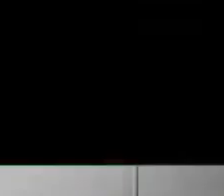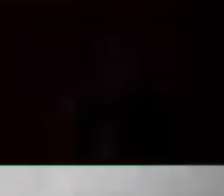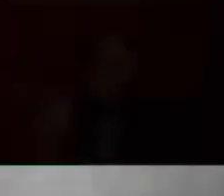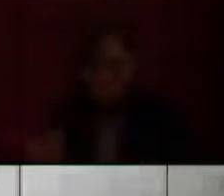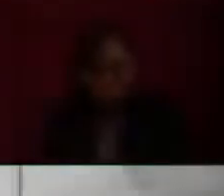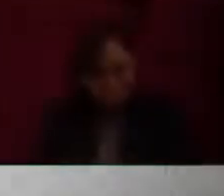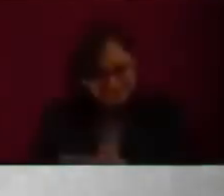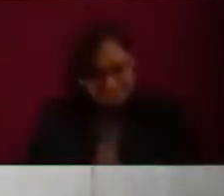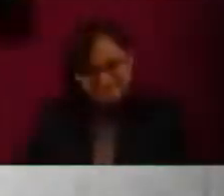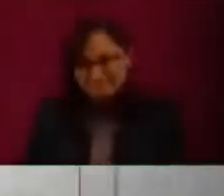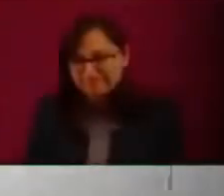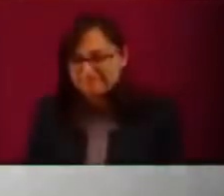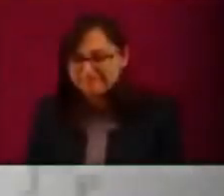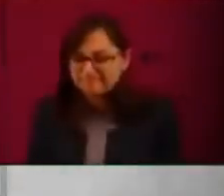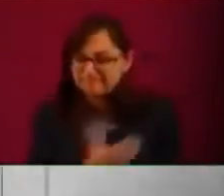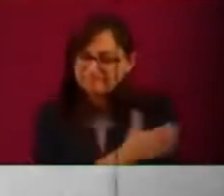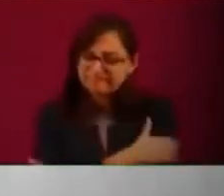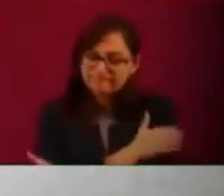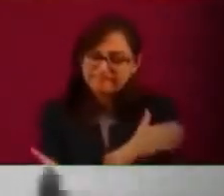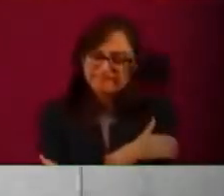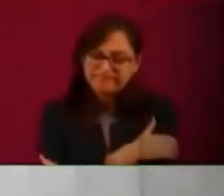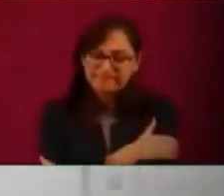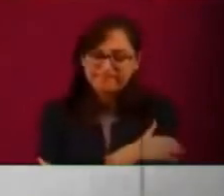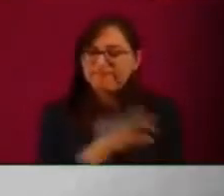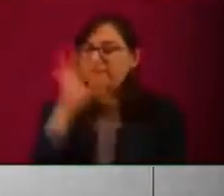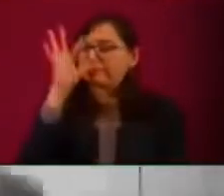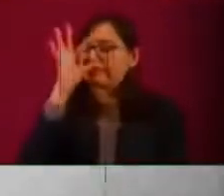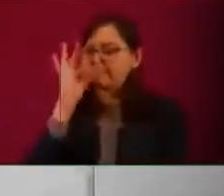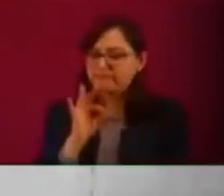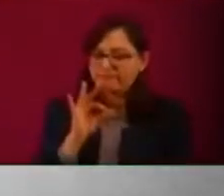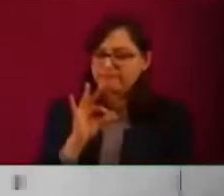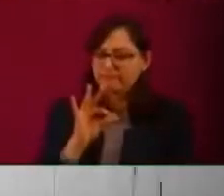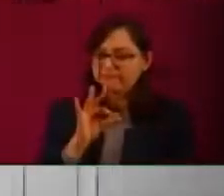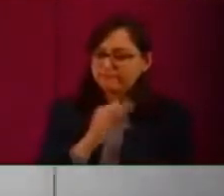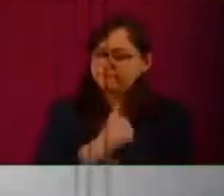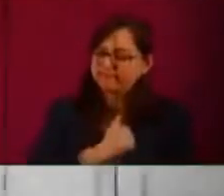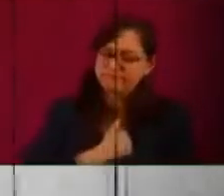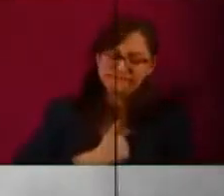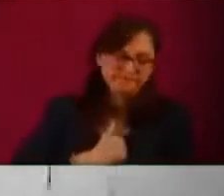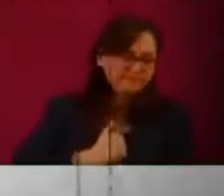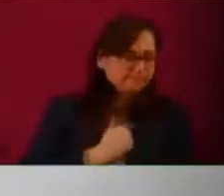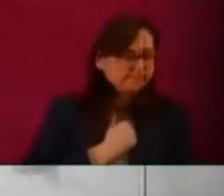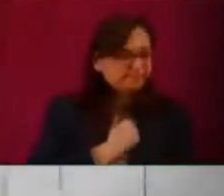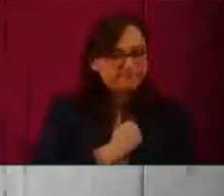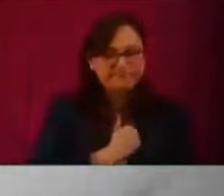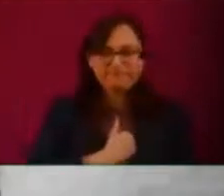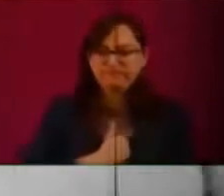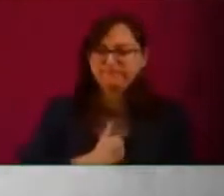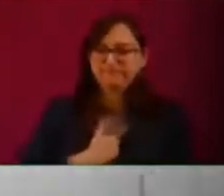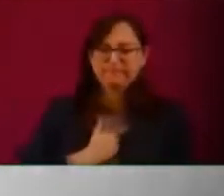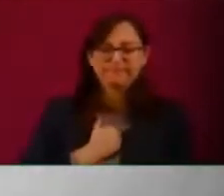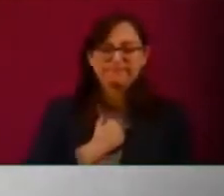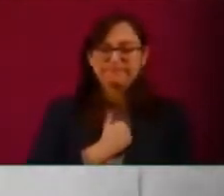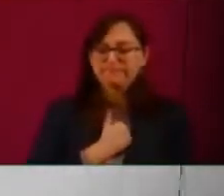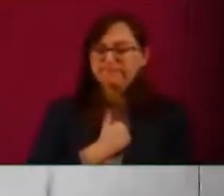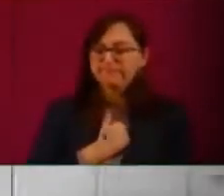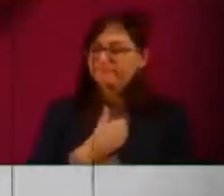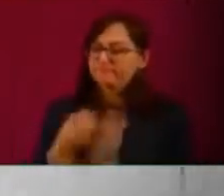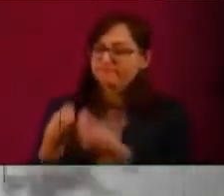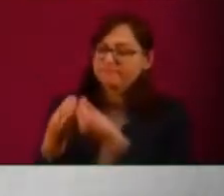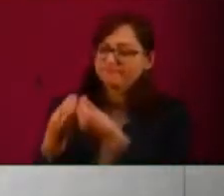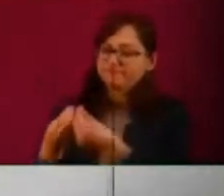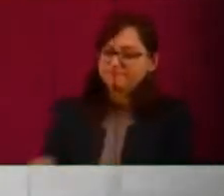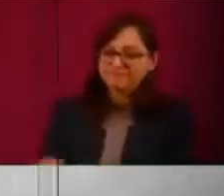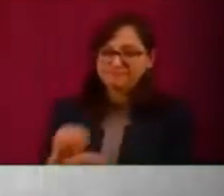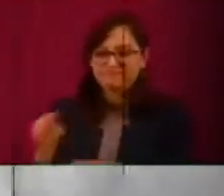golpeteo político al gobierno federal. Ante este panorama, el presidente responde con todo, evidenciando el nivel de fantochería